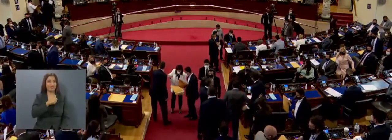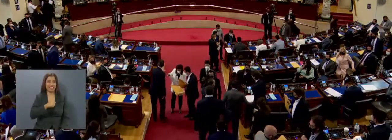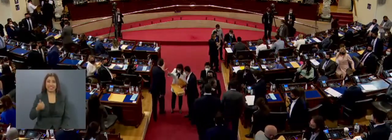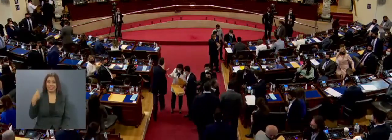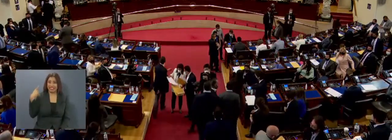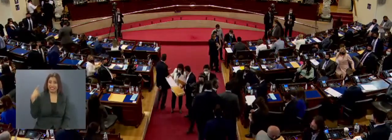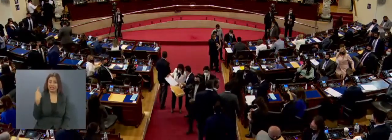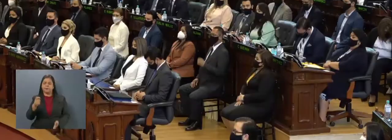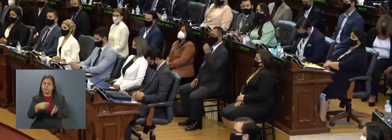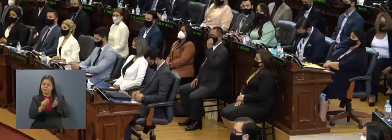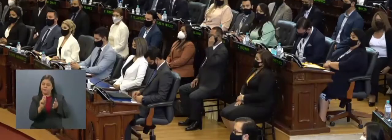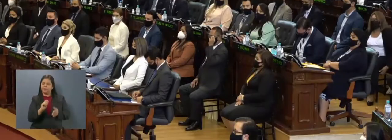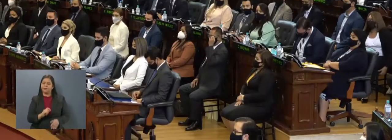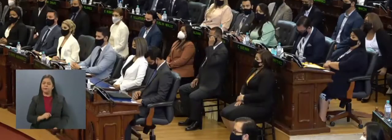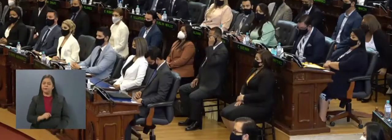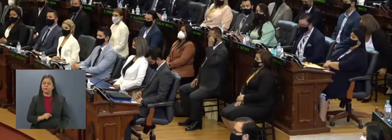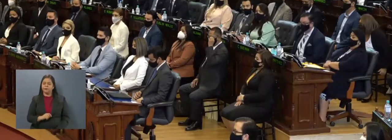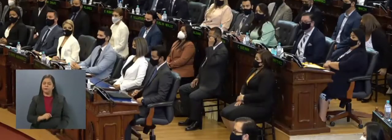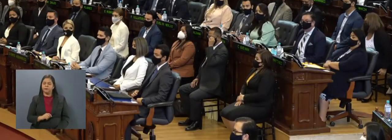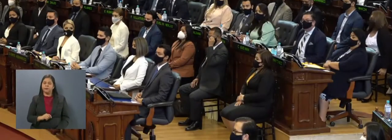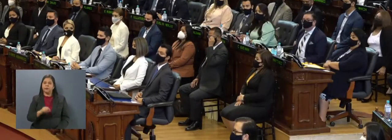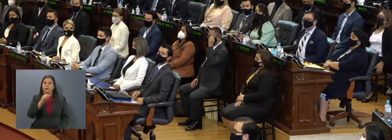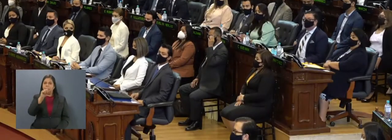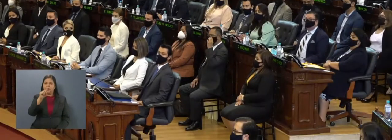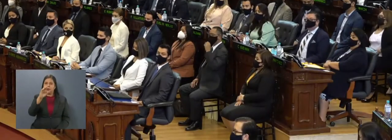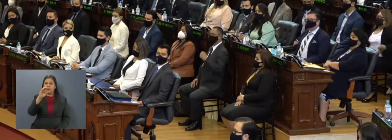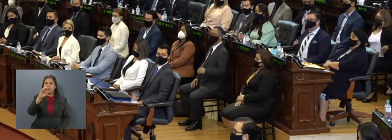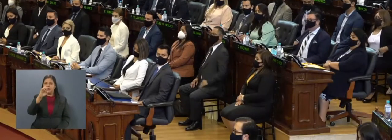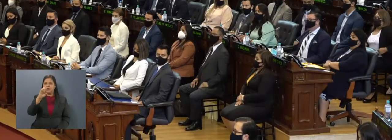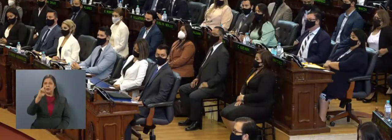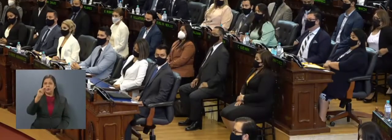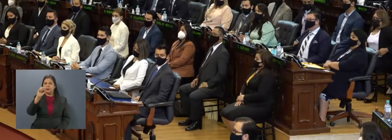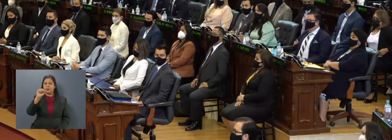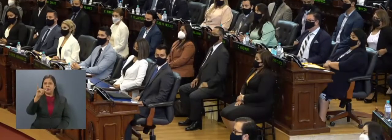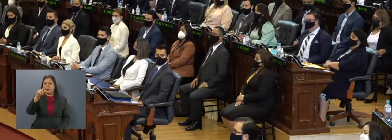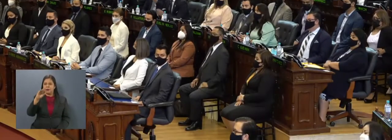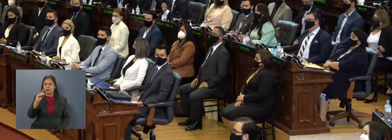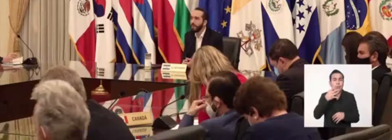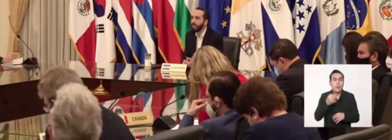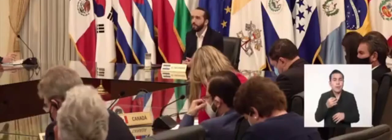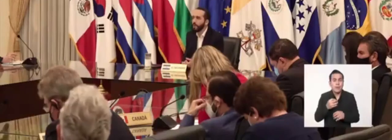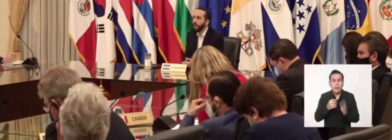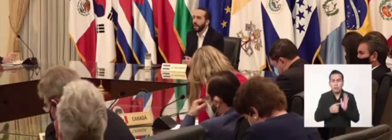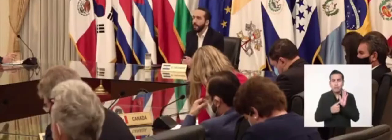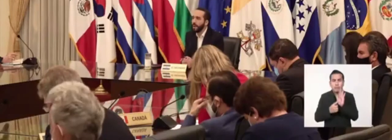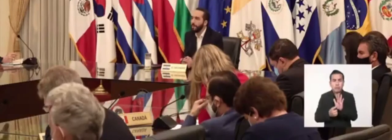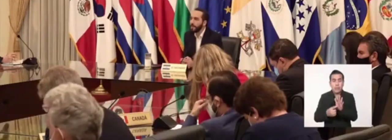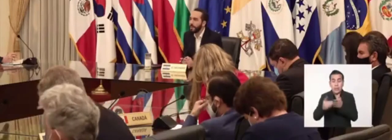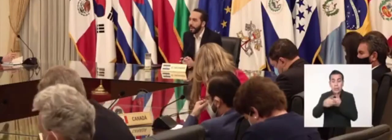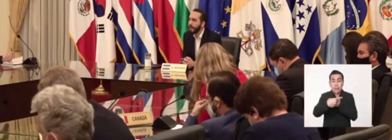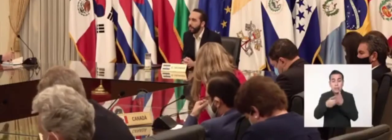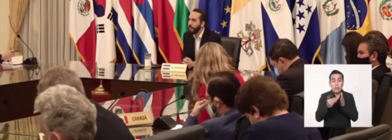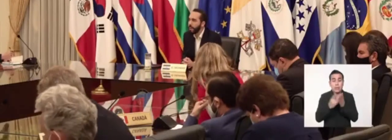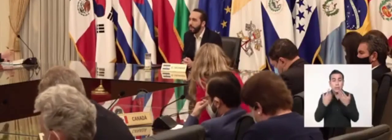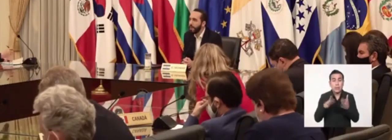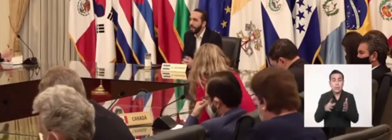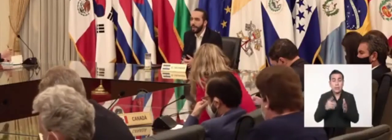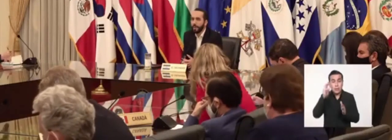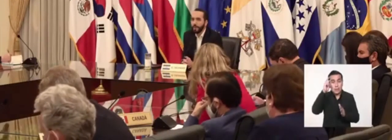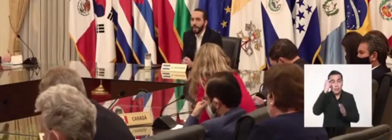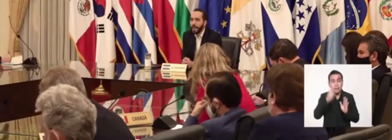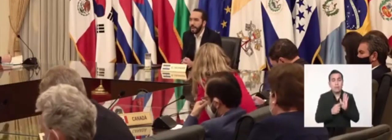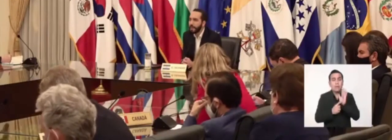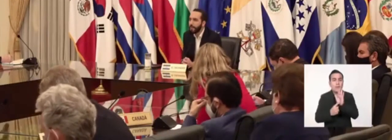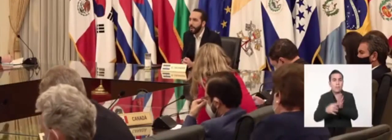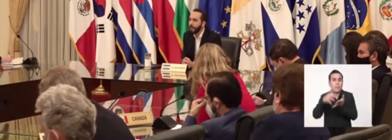de preparación en los graderíos que conducen al Salón, lugar en el que se levantará una tarima para el evento. Esta es la primera vez que Bukele rinde cuentas